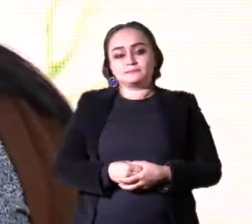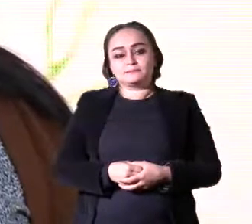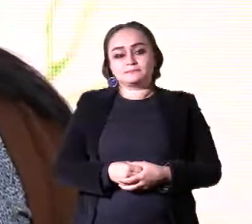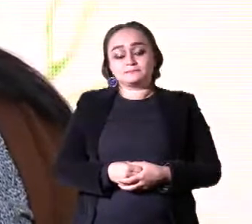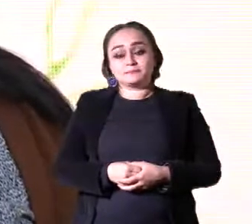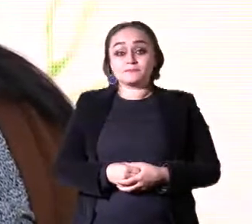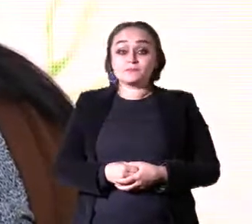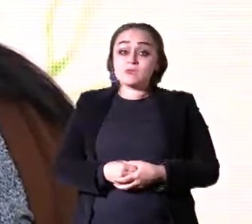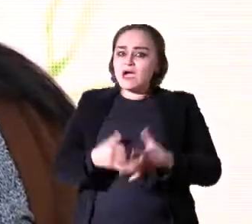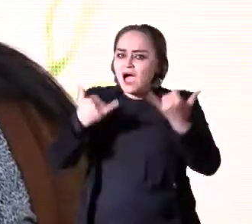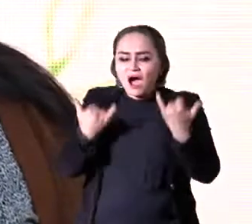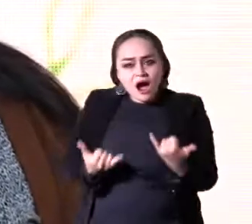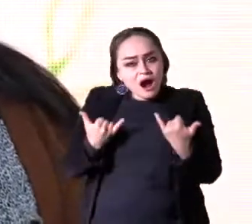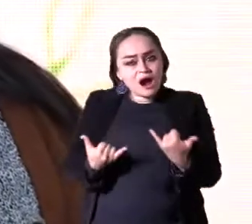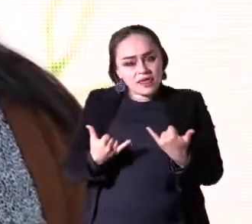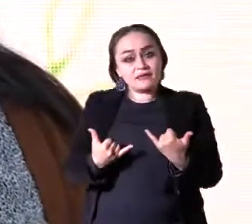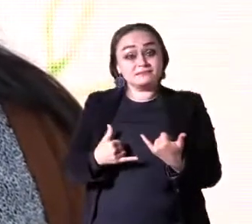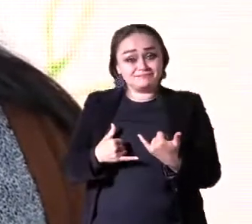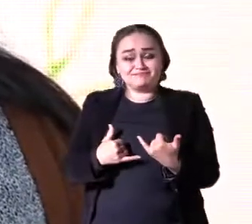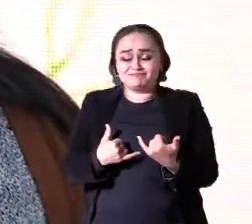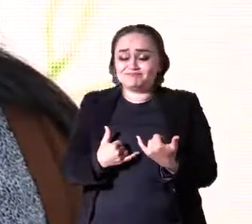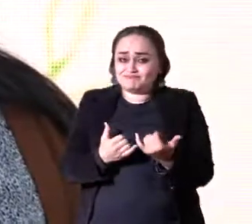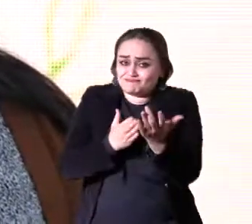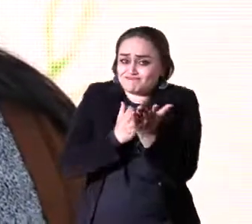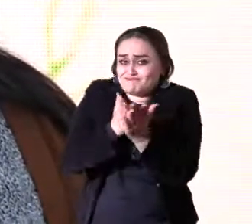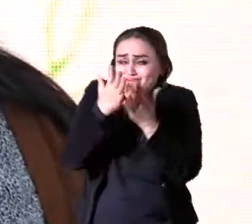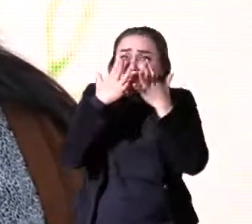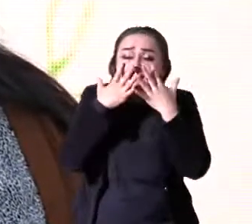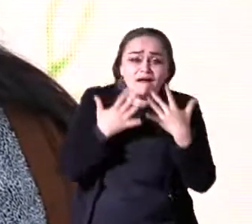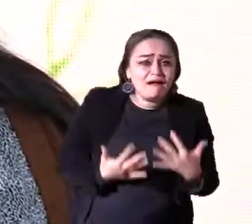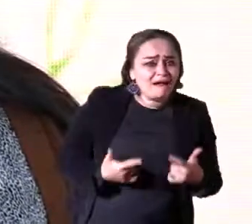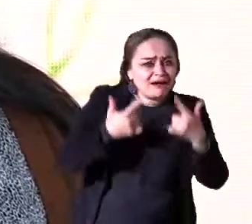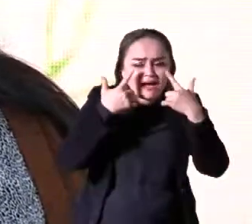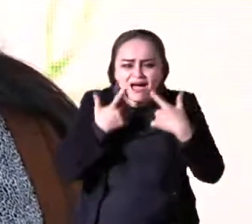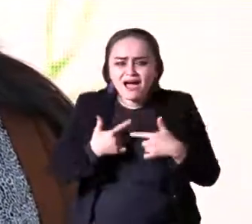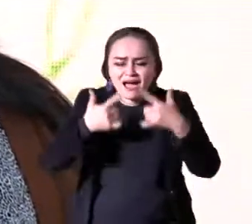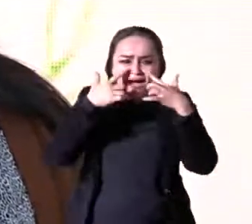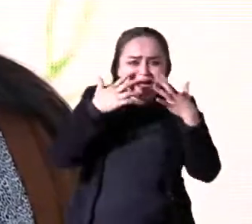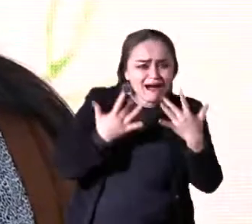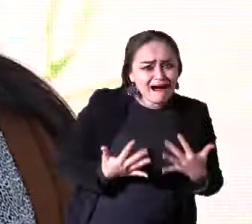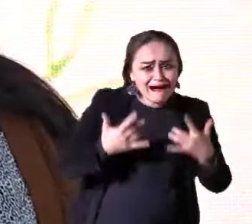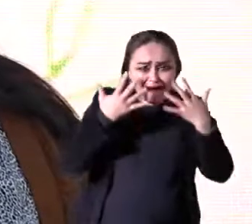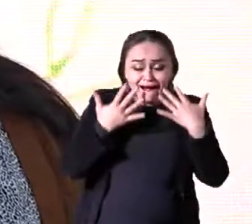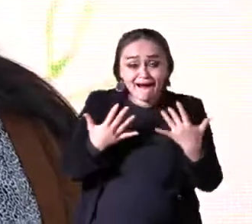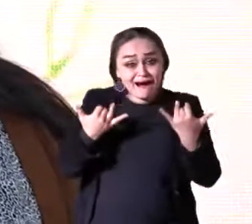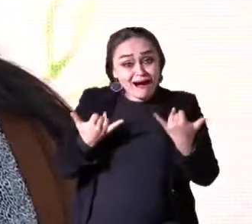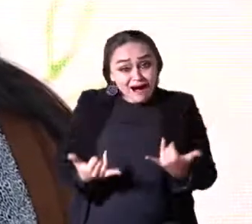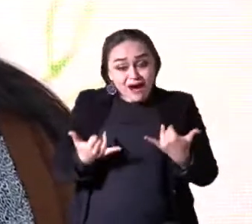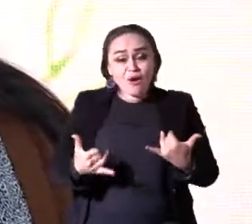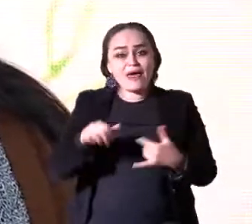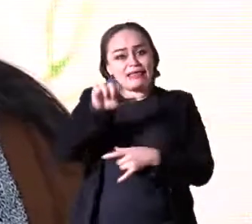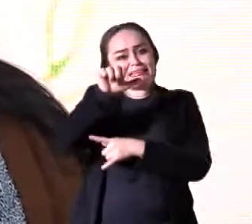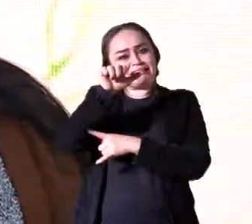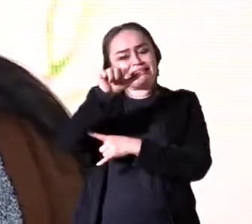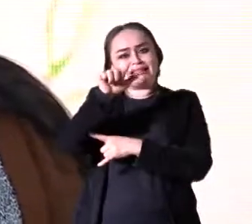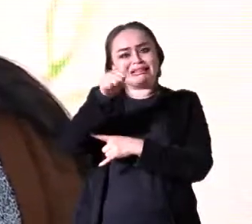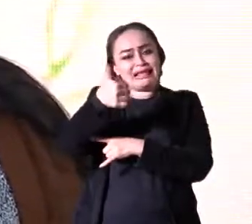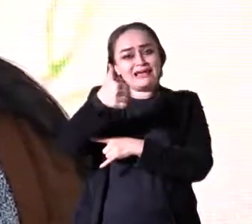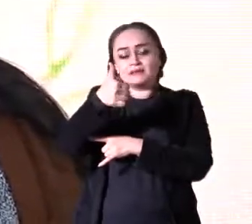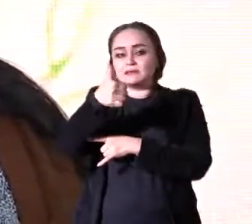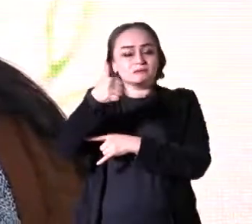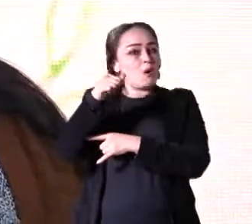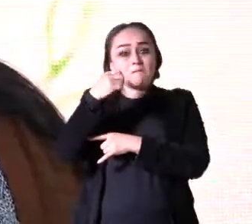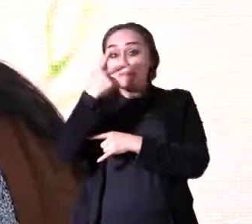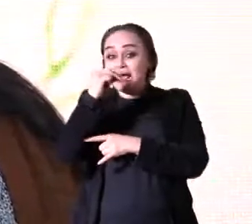de llanto nuestros rostros porque ya se acerca la segunda década de este crimen